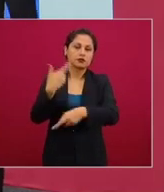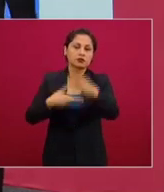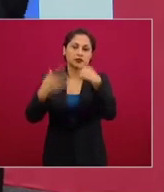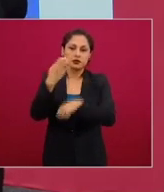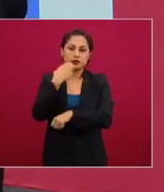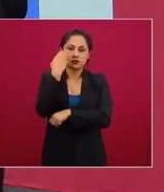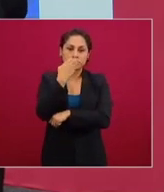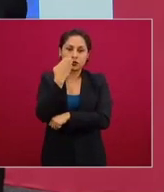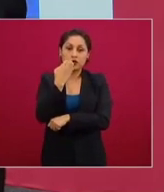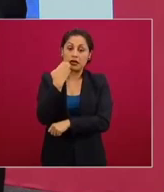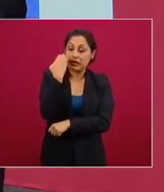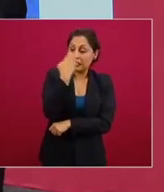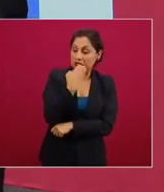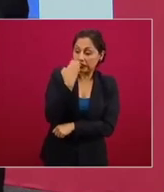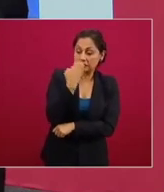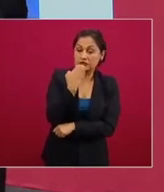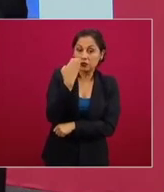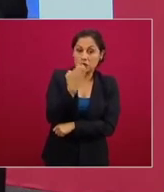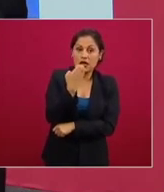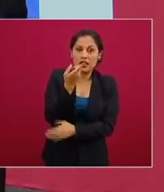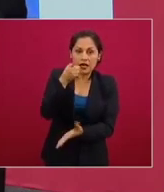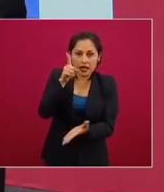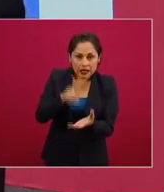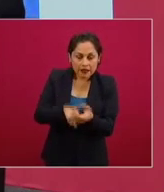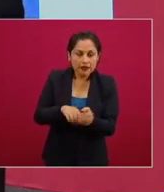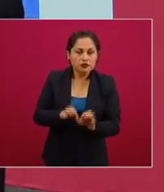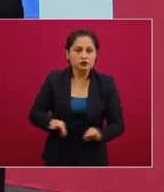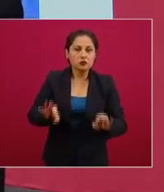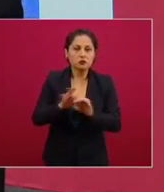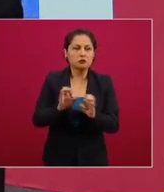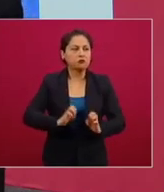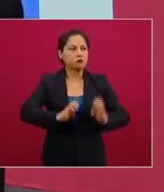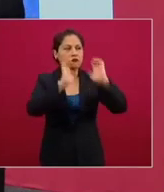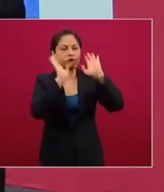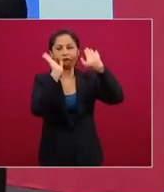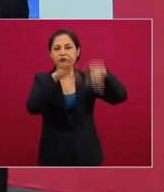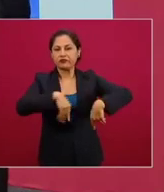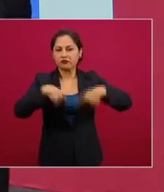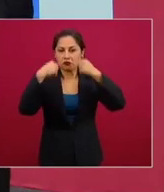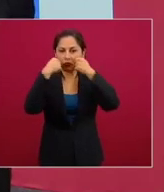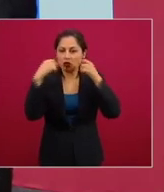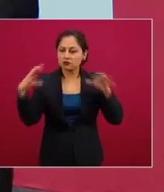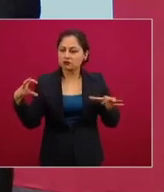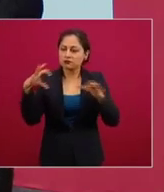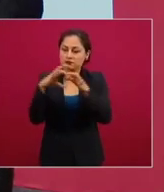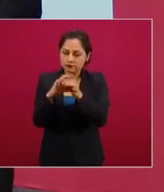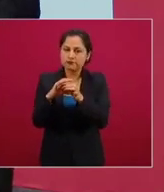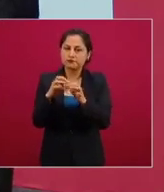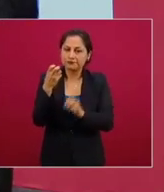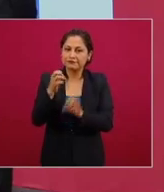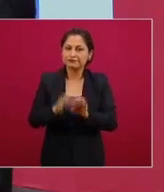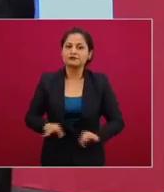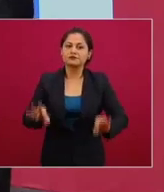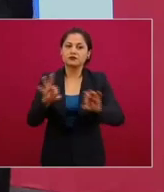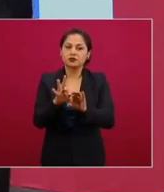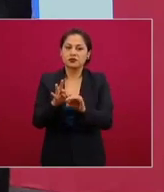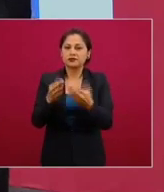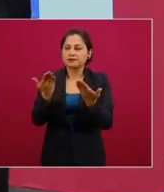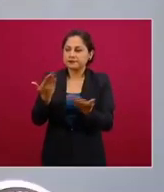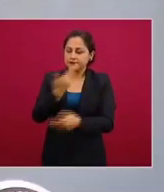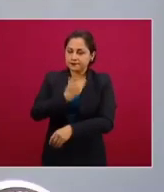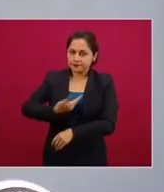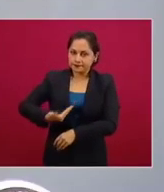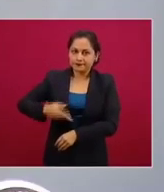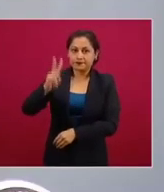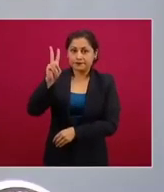vínculo, no el edificio. Señor presidente, no obstante las circunstancias anormales, el